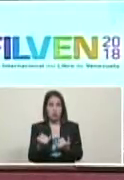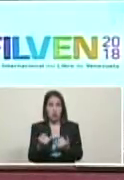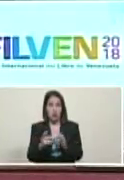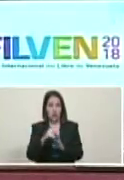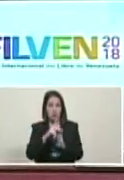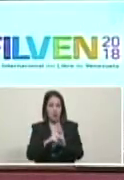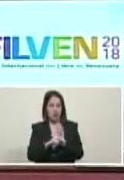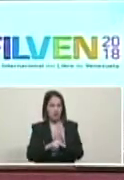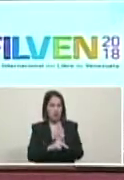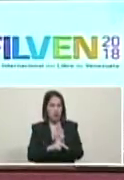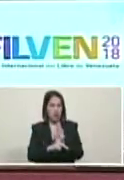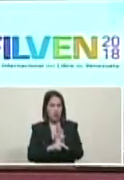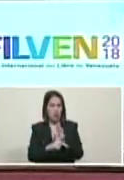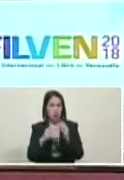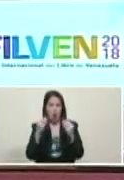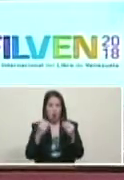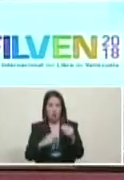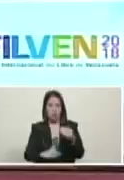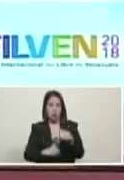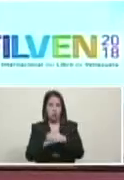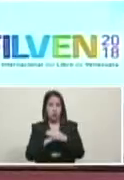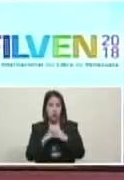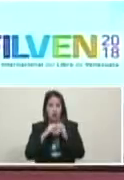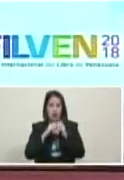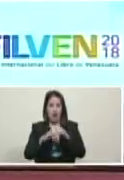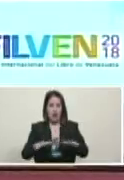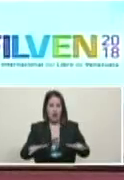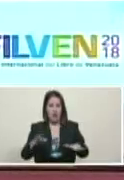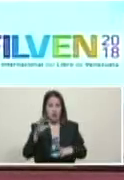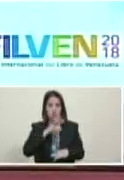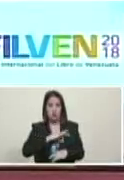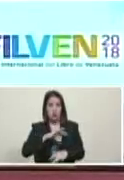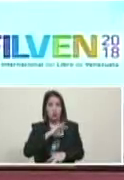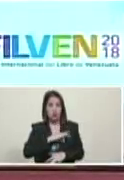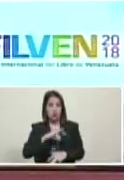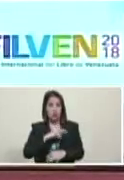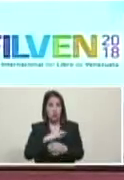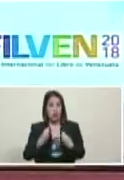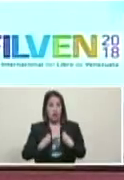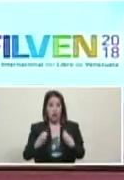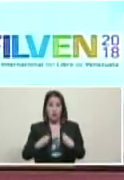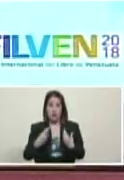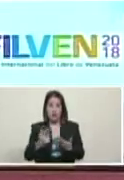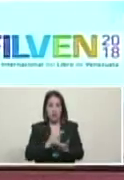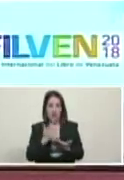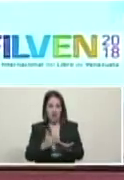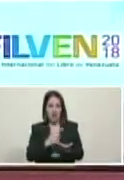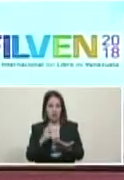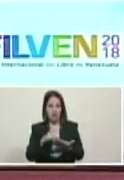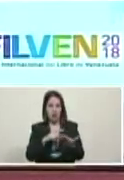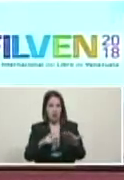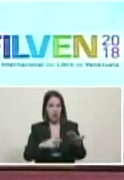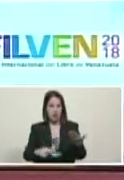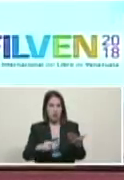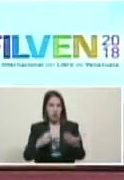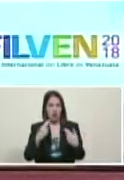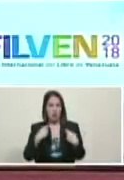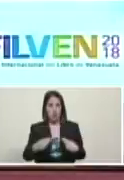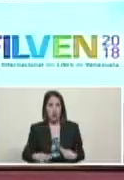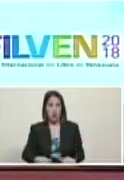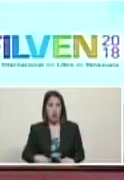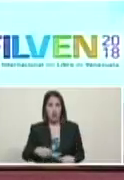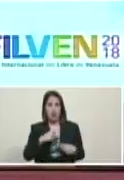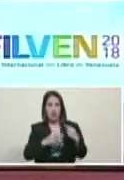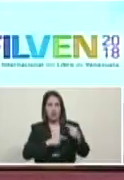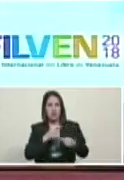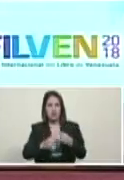lo que es el impacto de las redes sociales en la vida del libro y la lectura de la humanidad del siglo XXI. Es muy